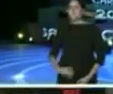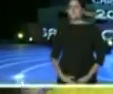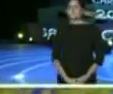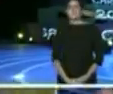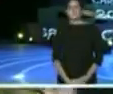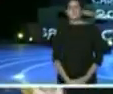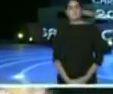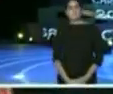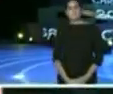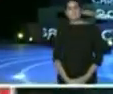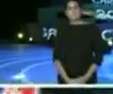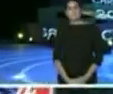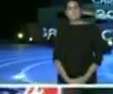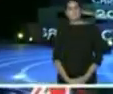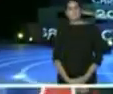Y llega el momento.